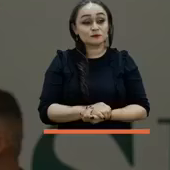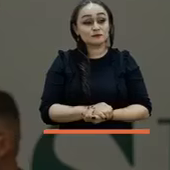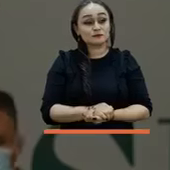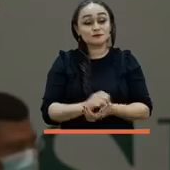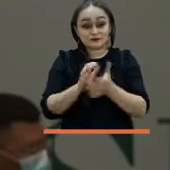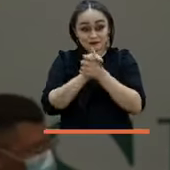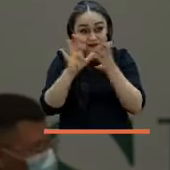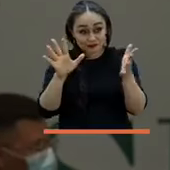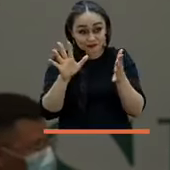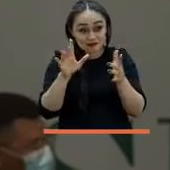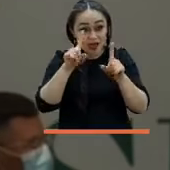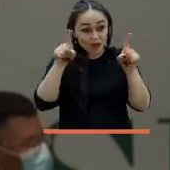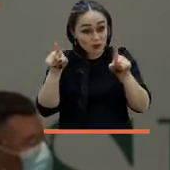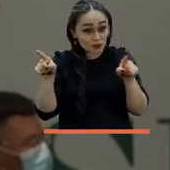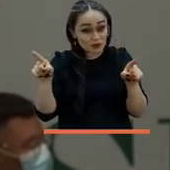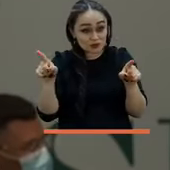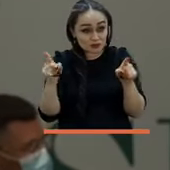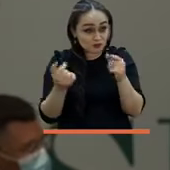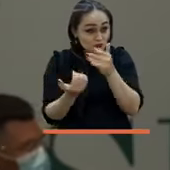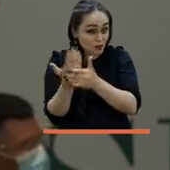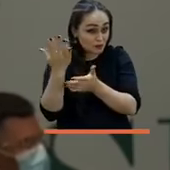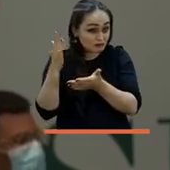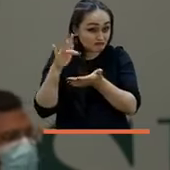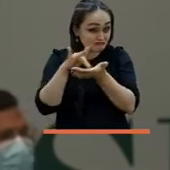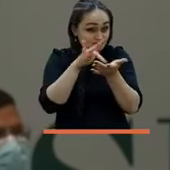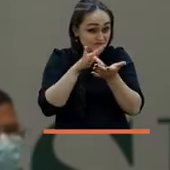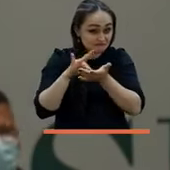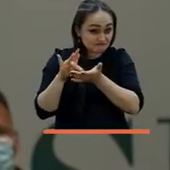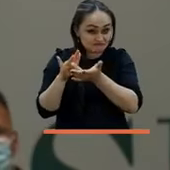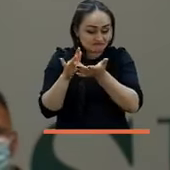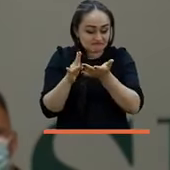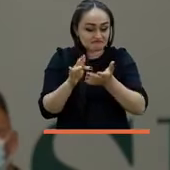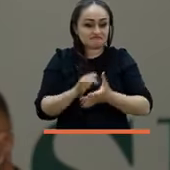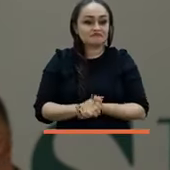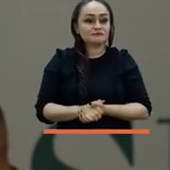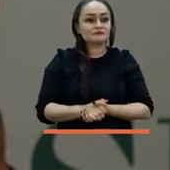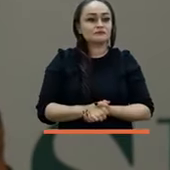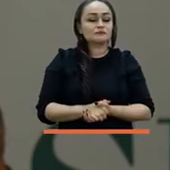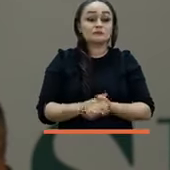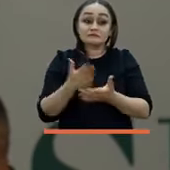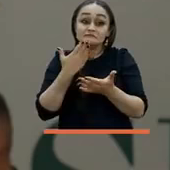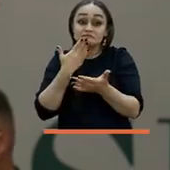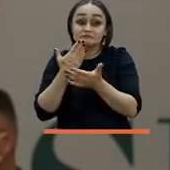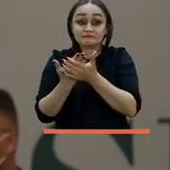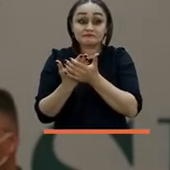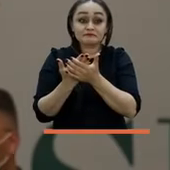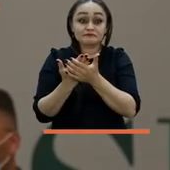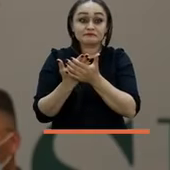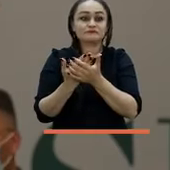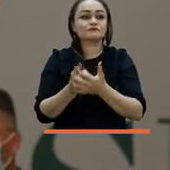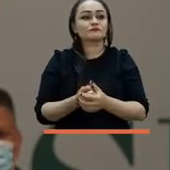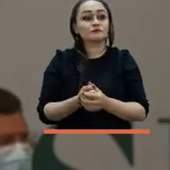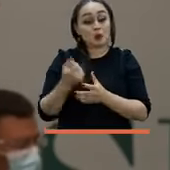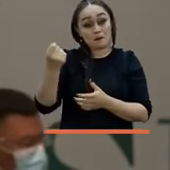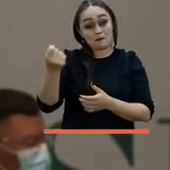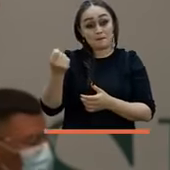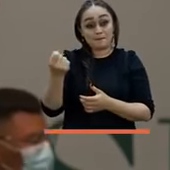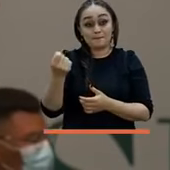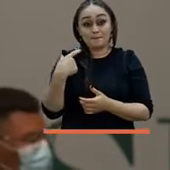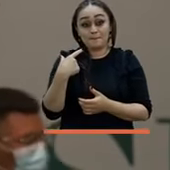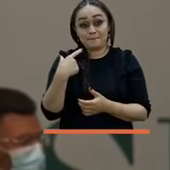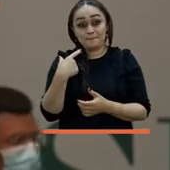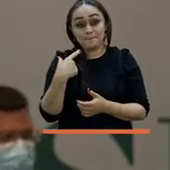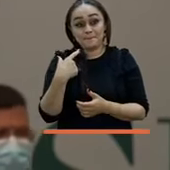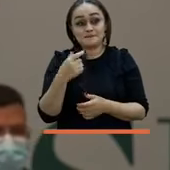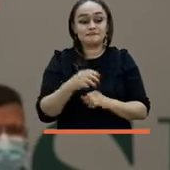saludo nuevamente los tienen llegado bueno te agradezco primeramente que me hayas dejado